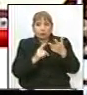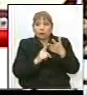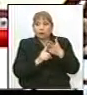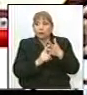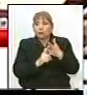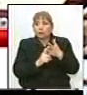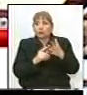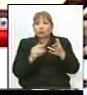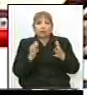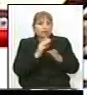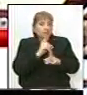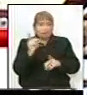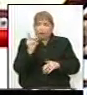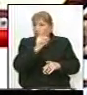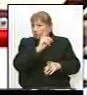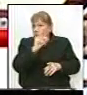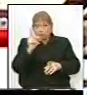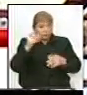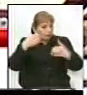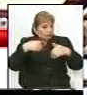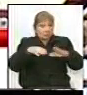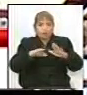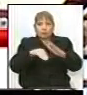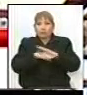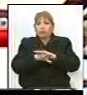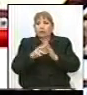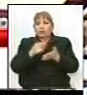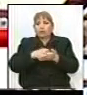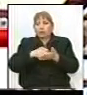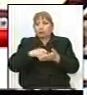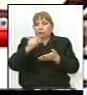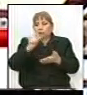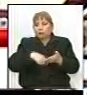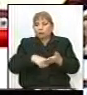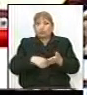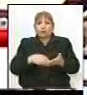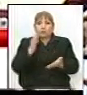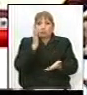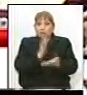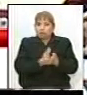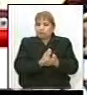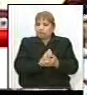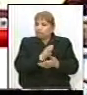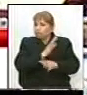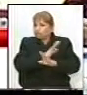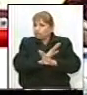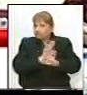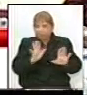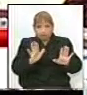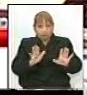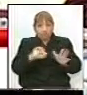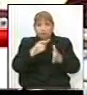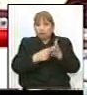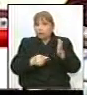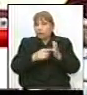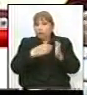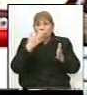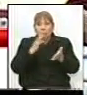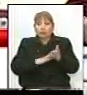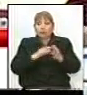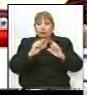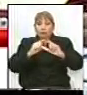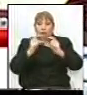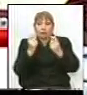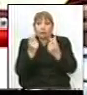la imposibilidad de su reinscripción. La sentencia firme que declara la ilegalidad de un partido